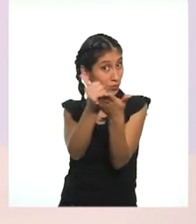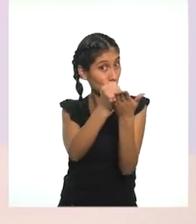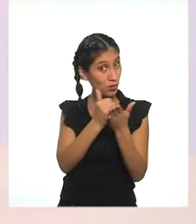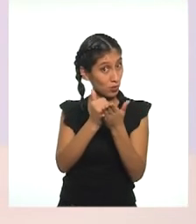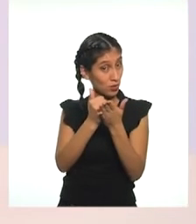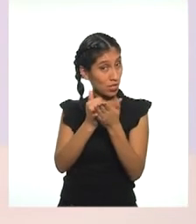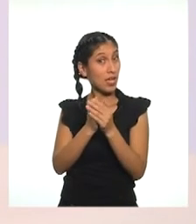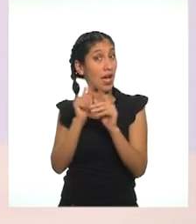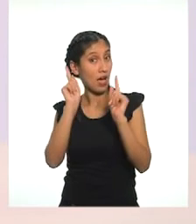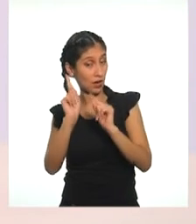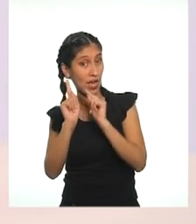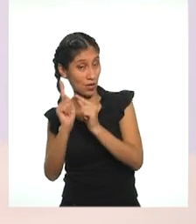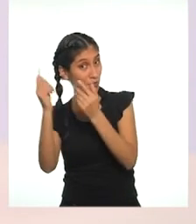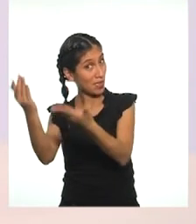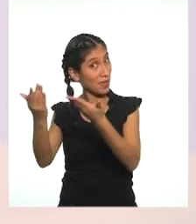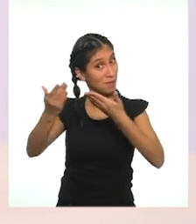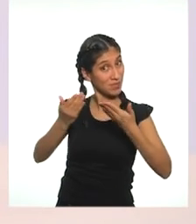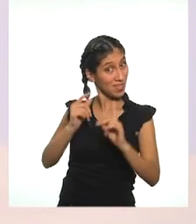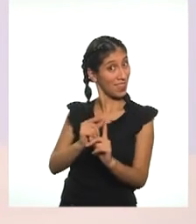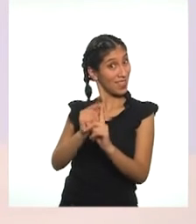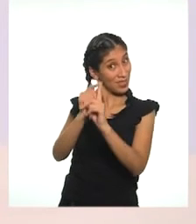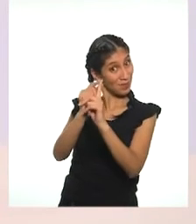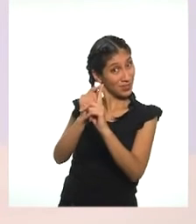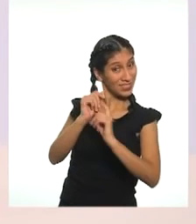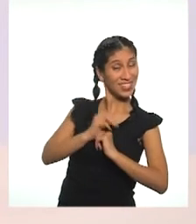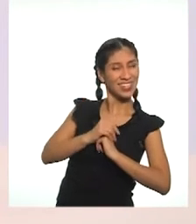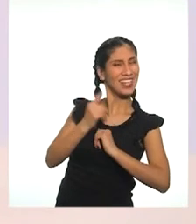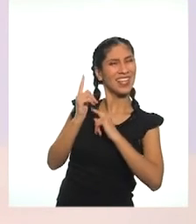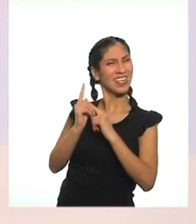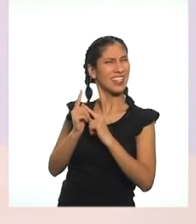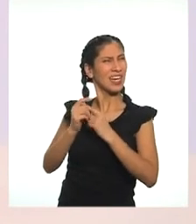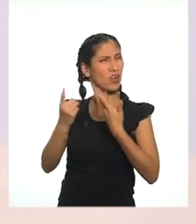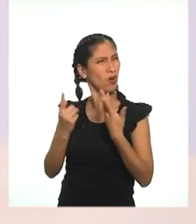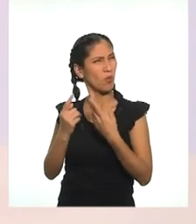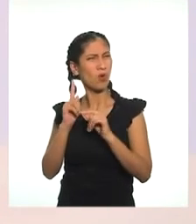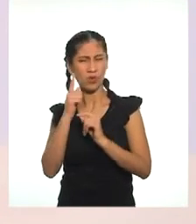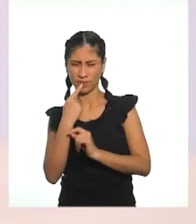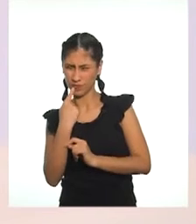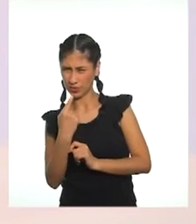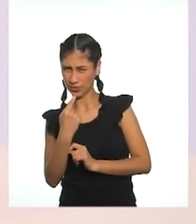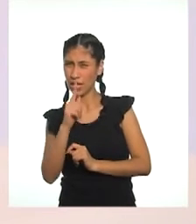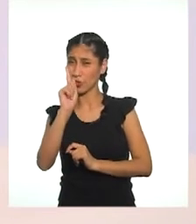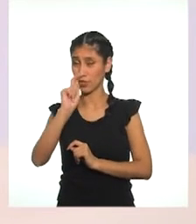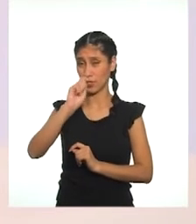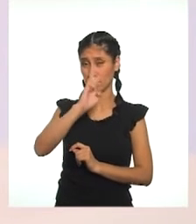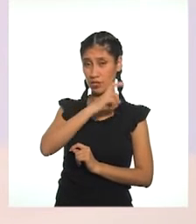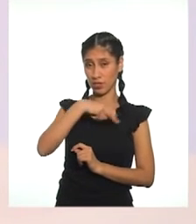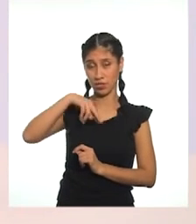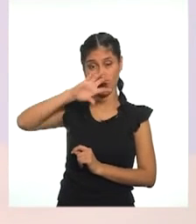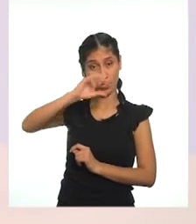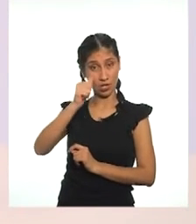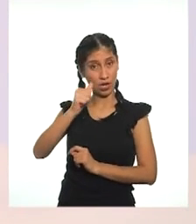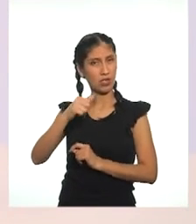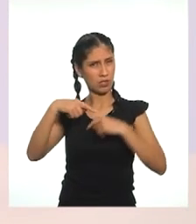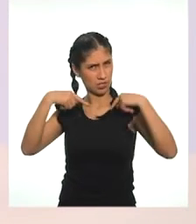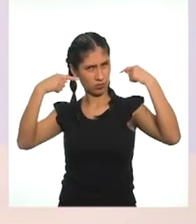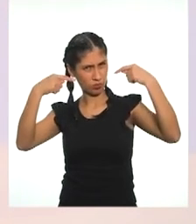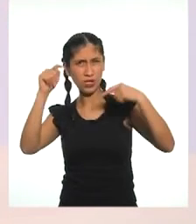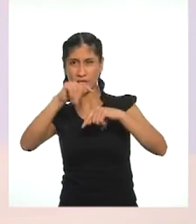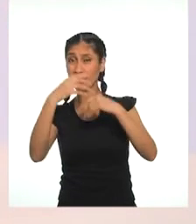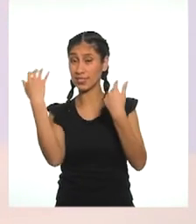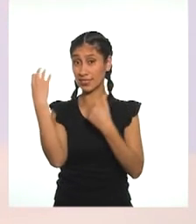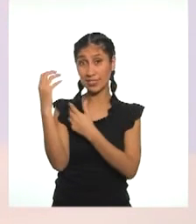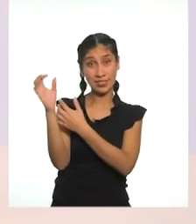ayude con eso tenemos un invitado especial. Existe una técnica muy popular que se usa mucho en el cine,